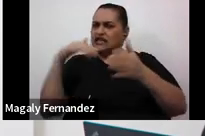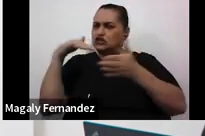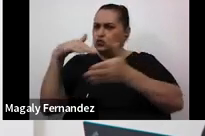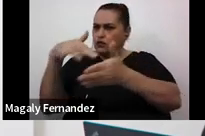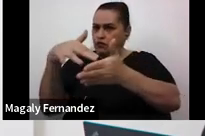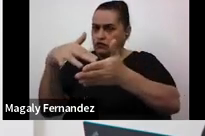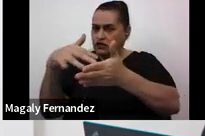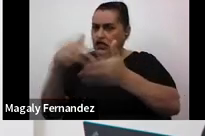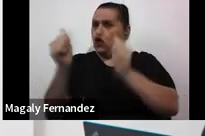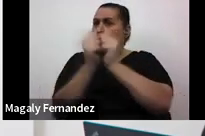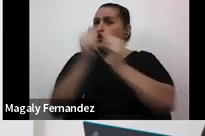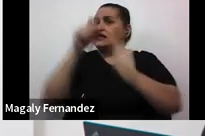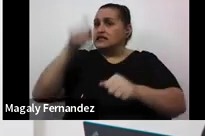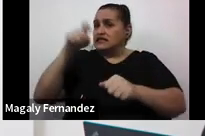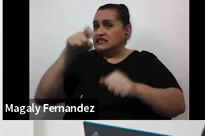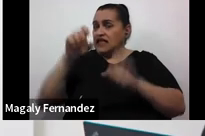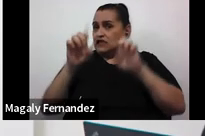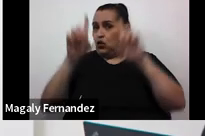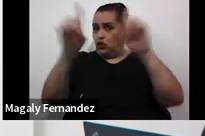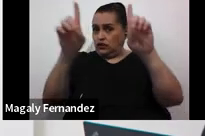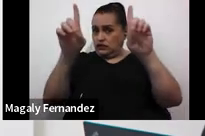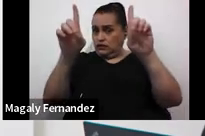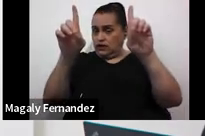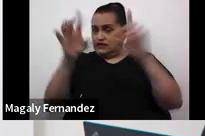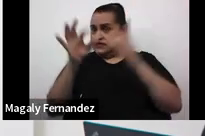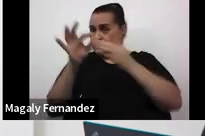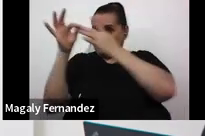con necesidades educativas especiales